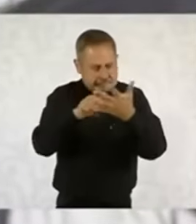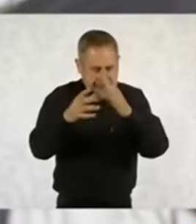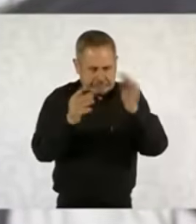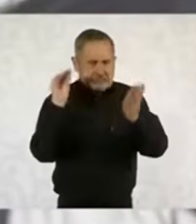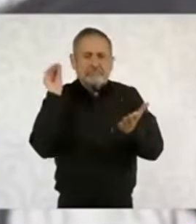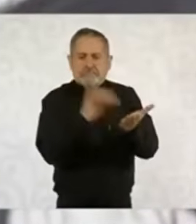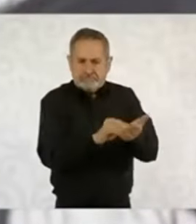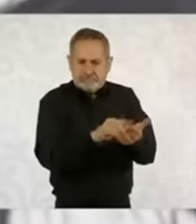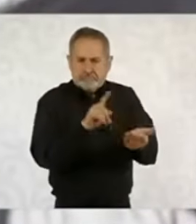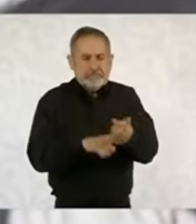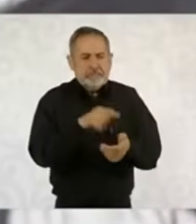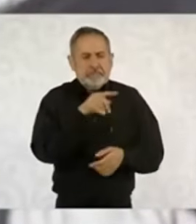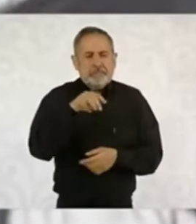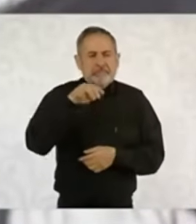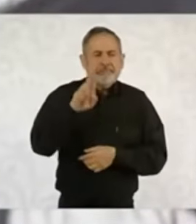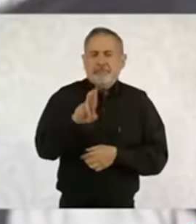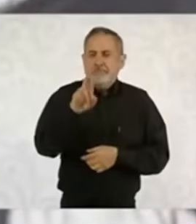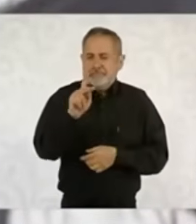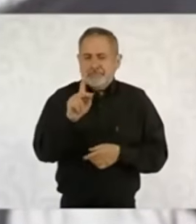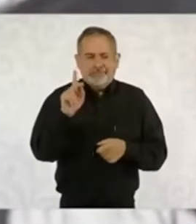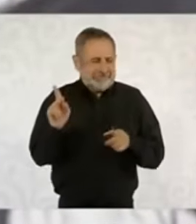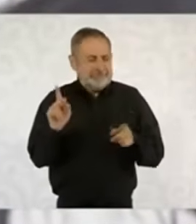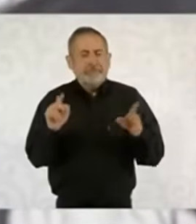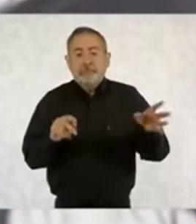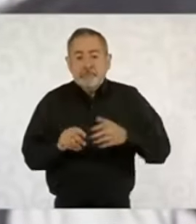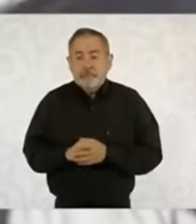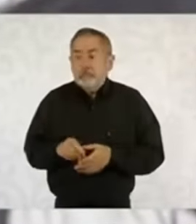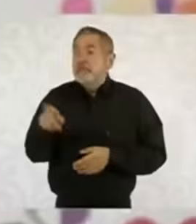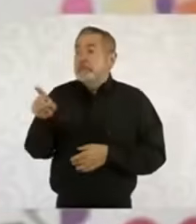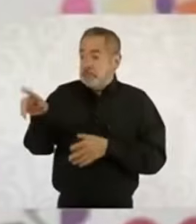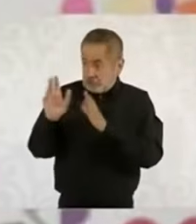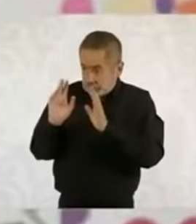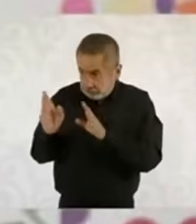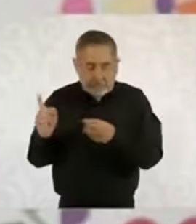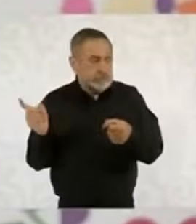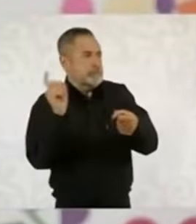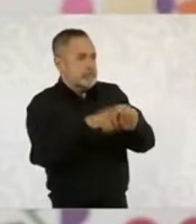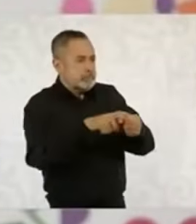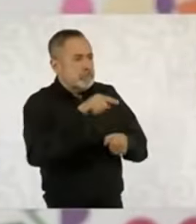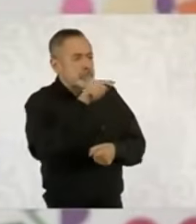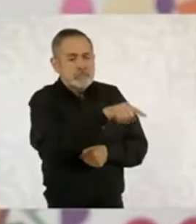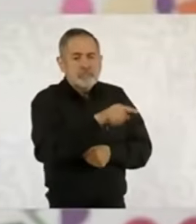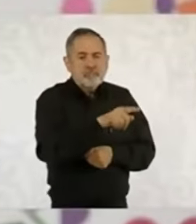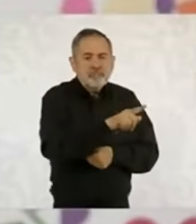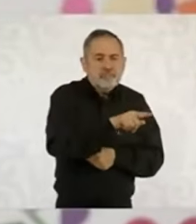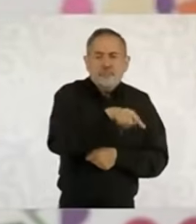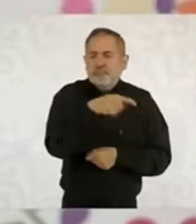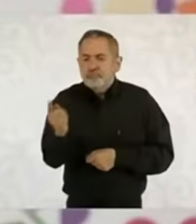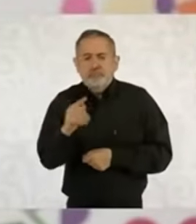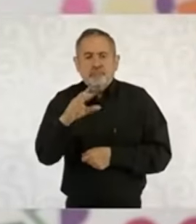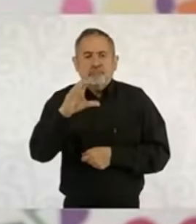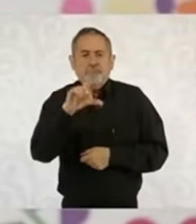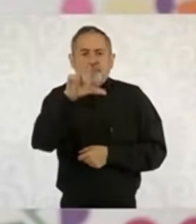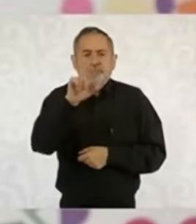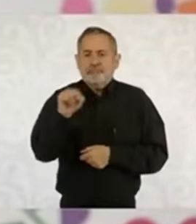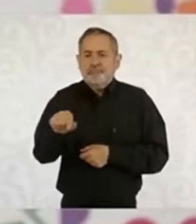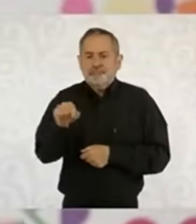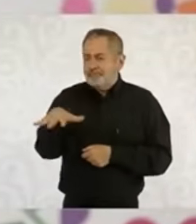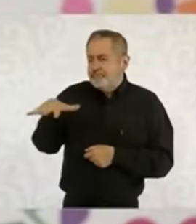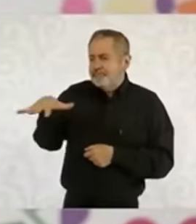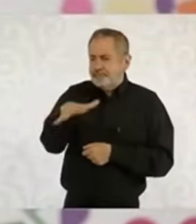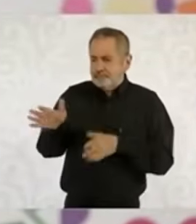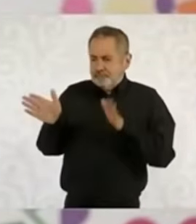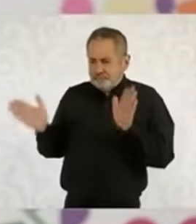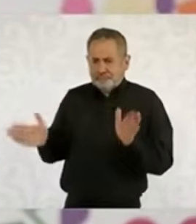propiedad. Entonces, una vez que entran al catastro municipal, un polígono, una colonia que vamos a regularizar